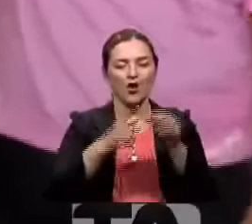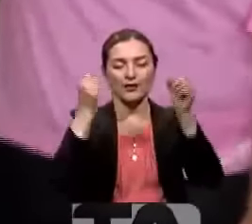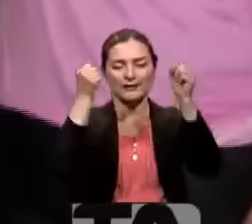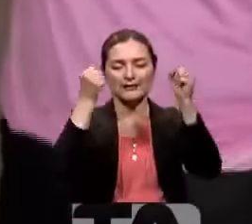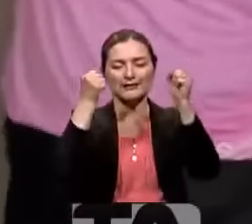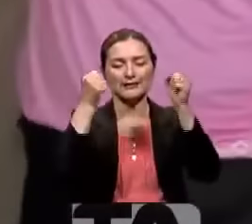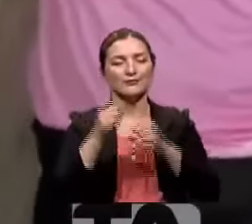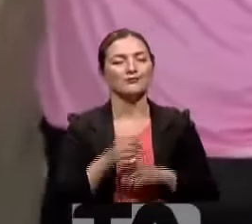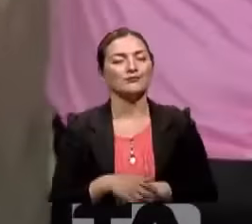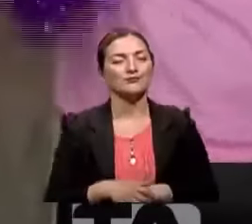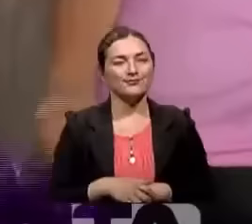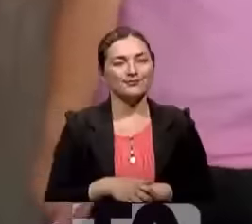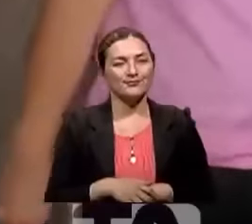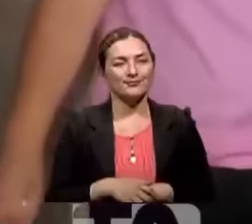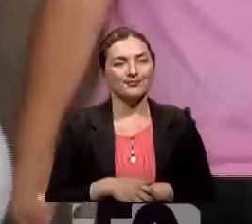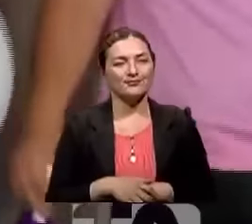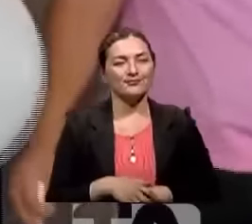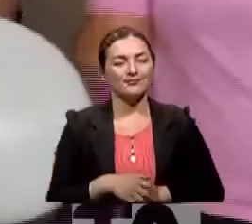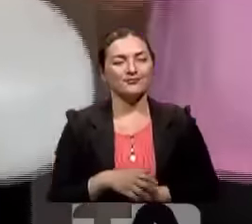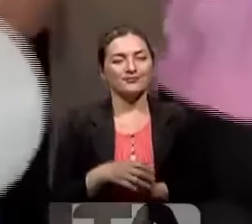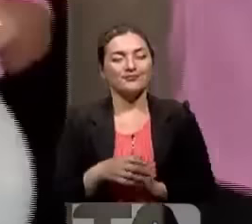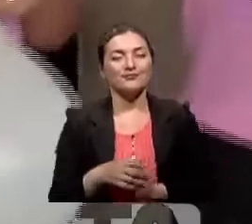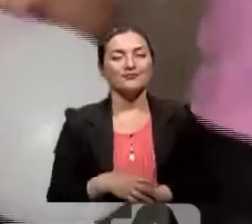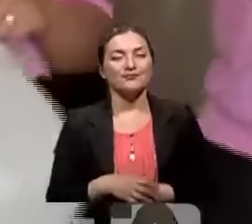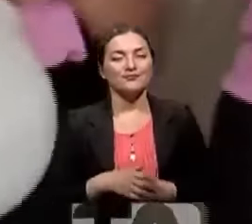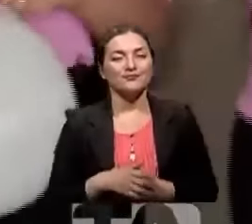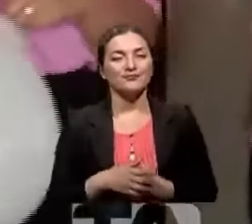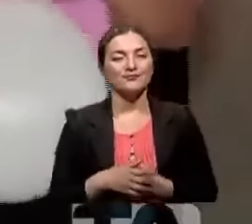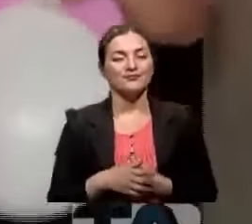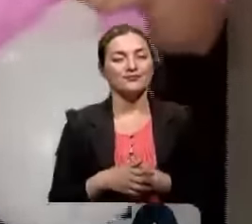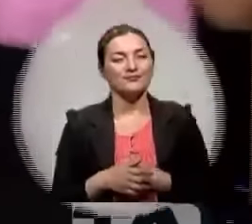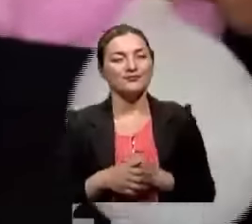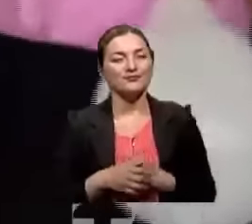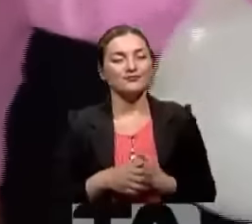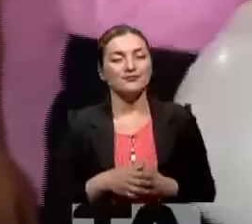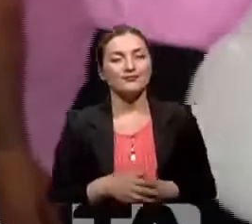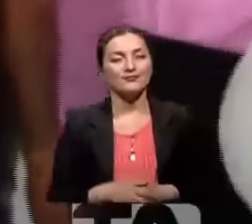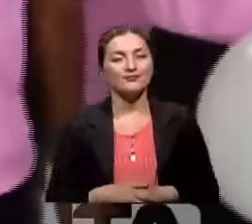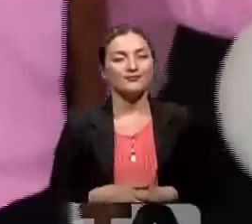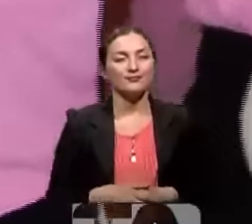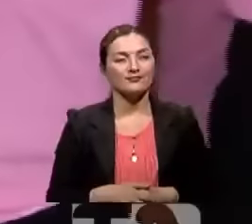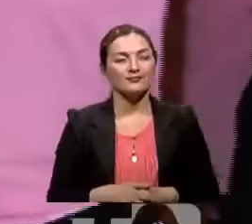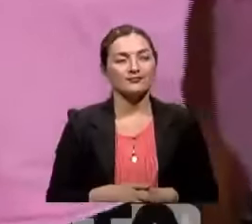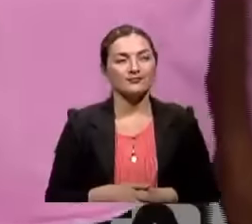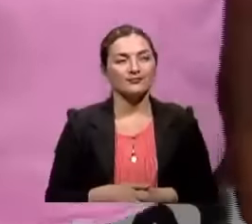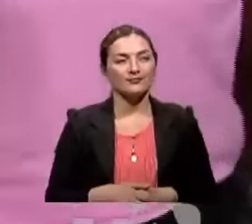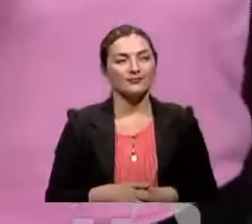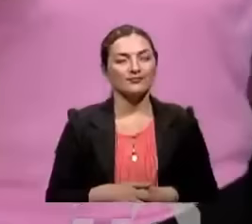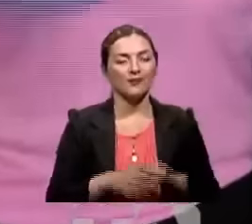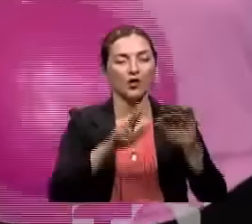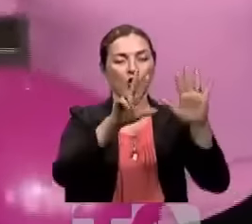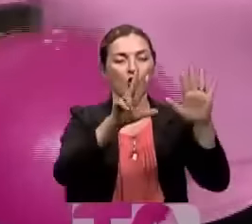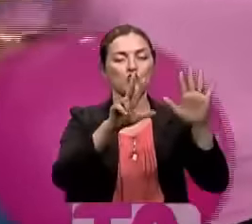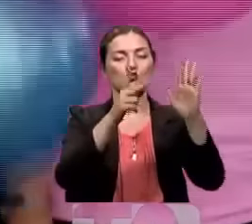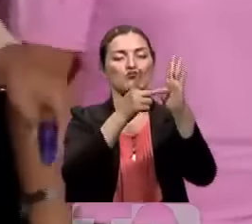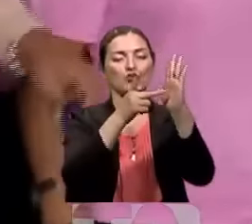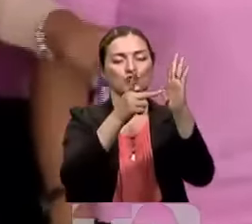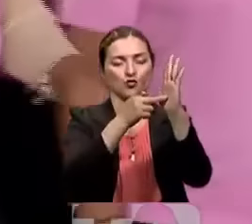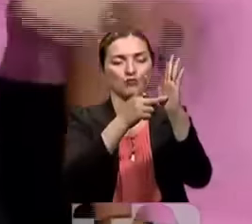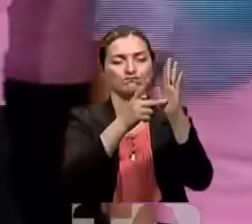Quito! ¡Ra, ra, ra! Y ya tenían en pantalla ustedes la calificación de Hotel Quito. 8 puntos